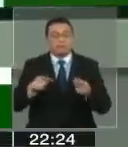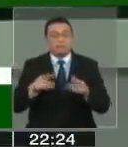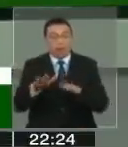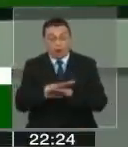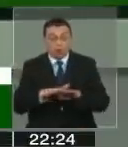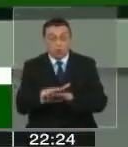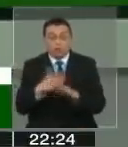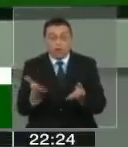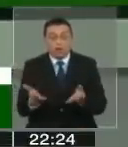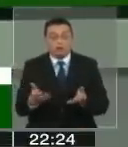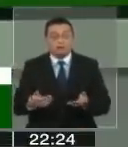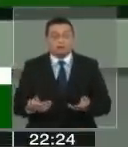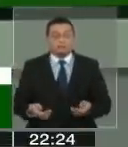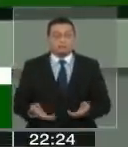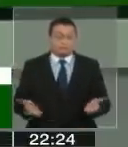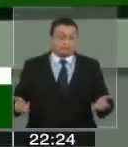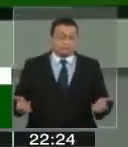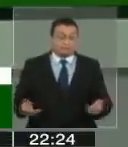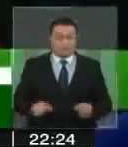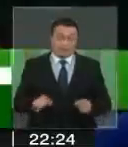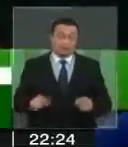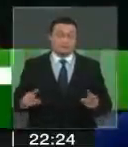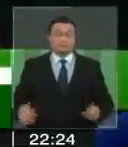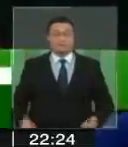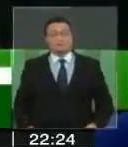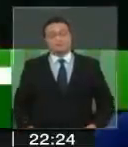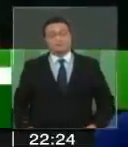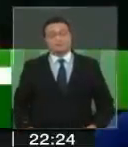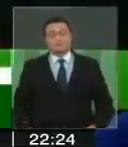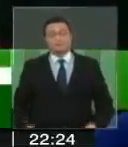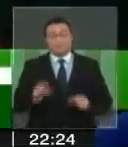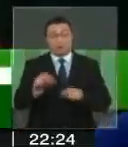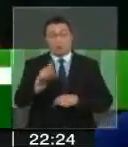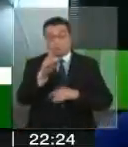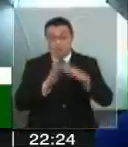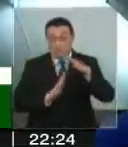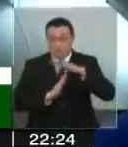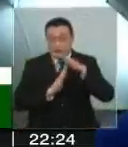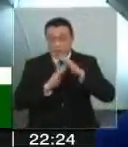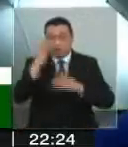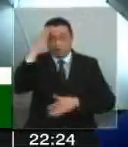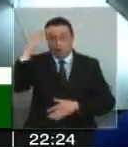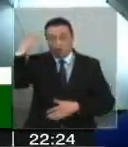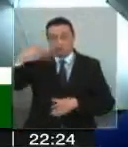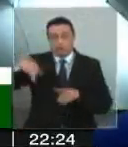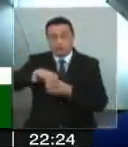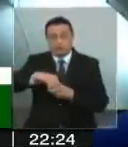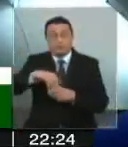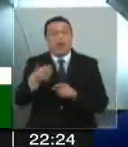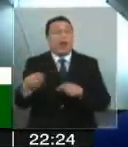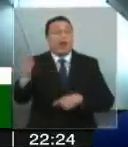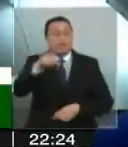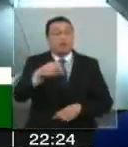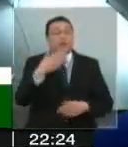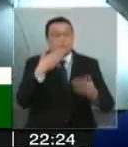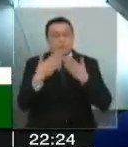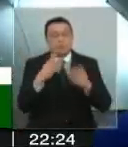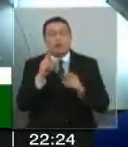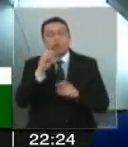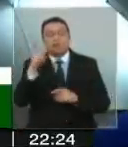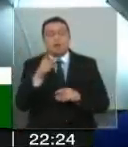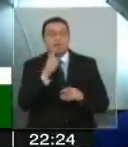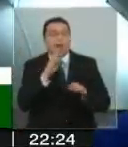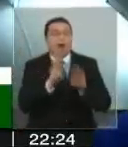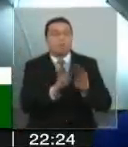a cuidarlo nomás. Eso. Vamos a hacer una pausa en Conciencia Inclusiva y al regreso también vamos a hablar qué apoyos